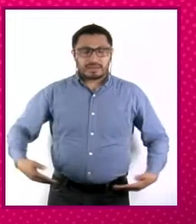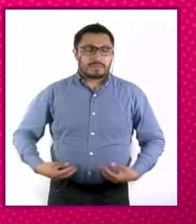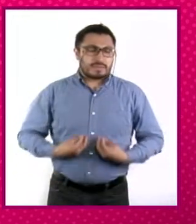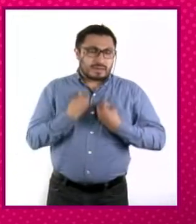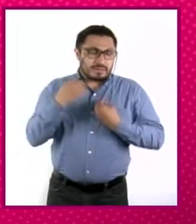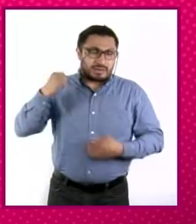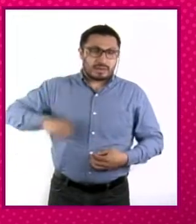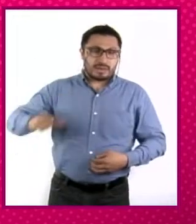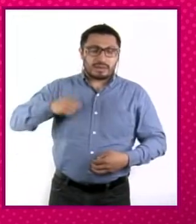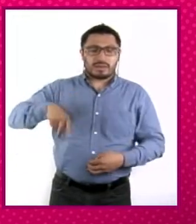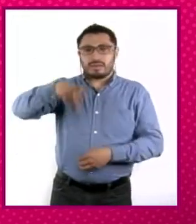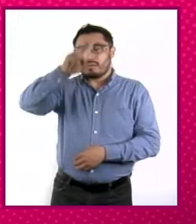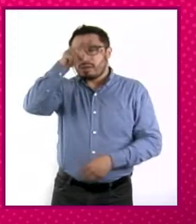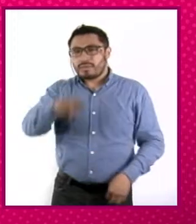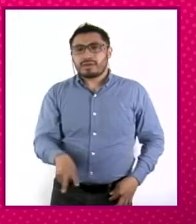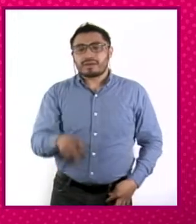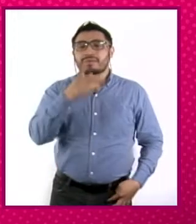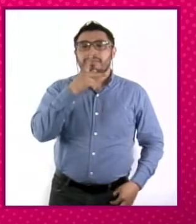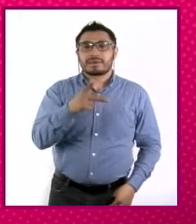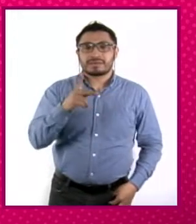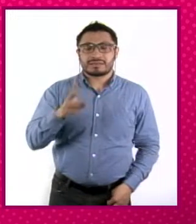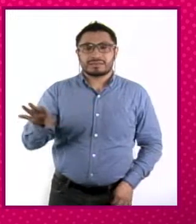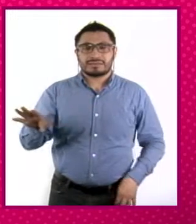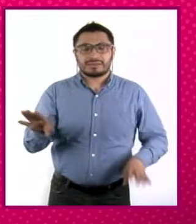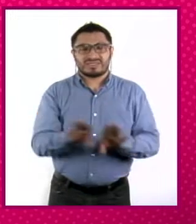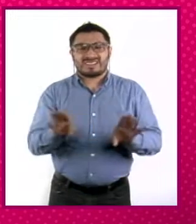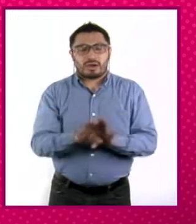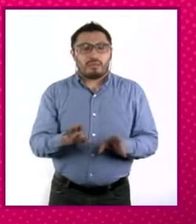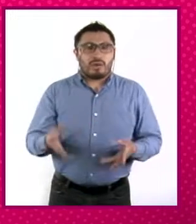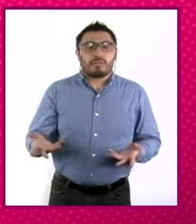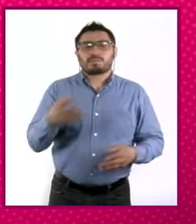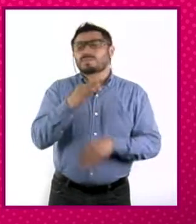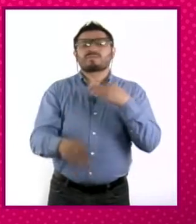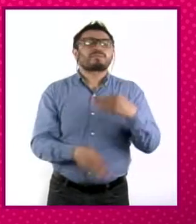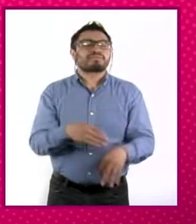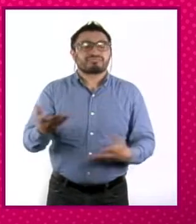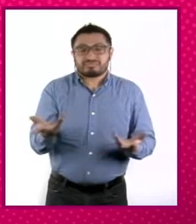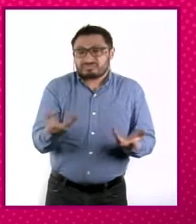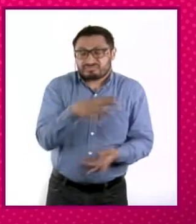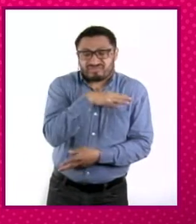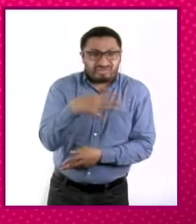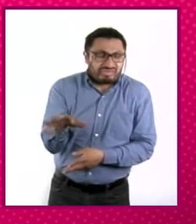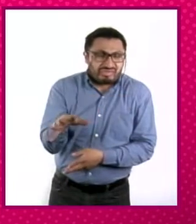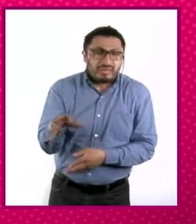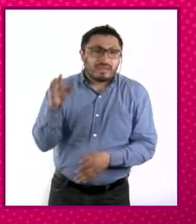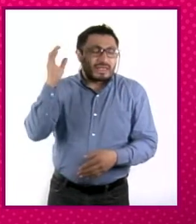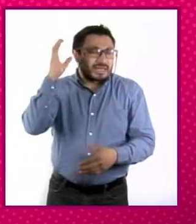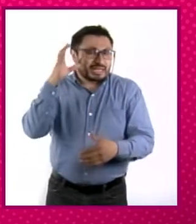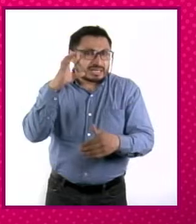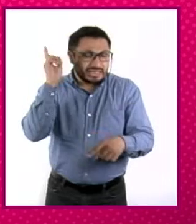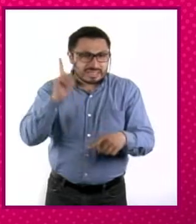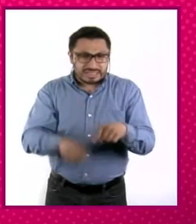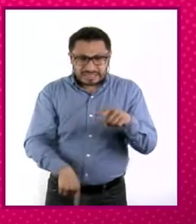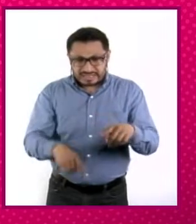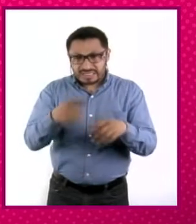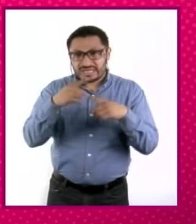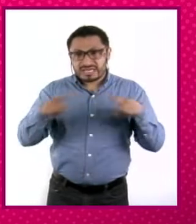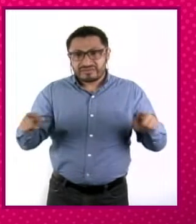en realidad es un término generalizador que acabó con las diferencias que había, por ejemplo,